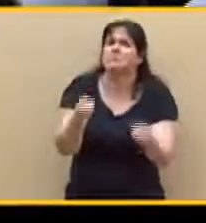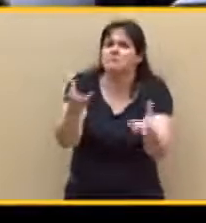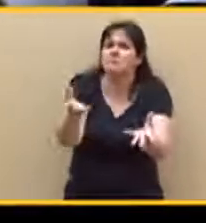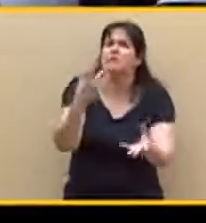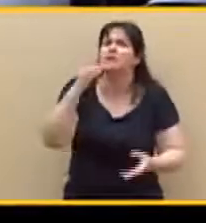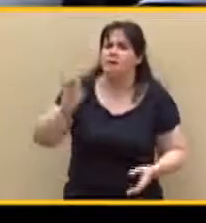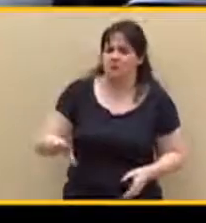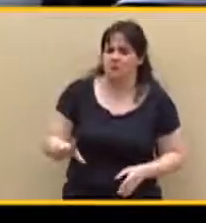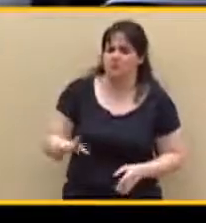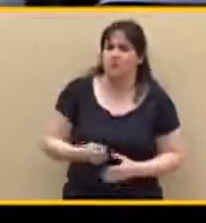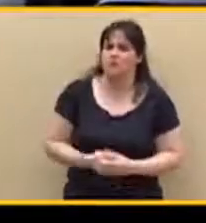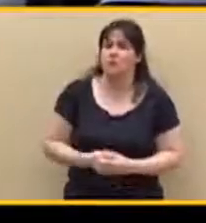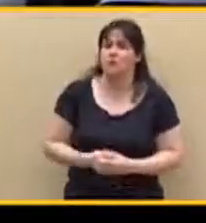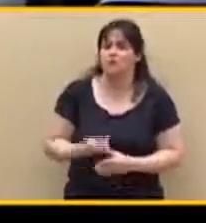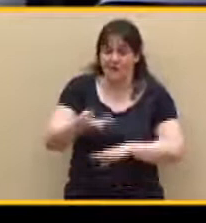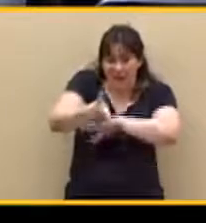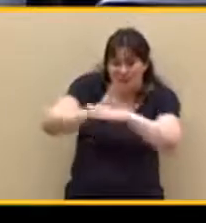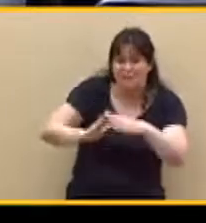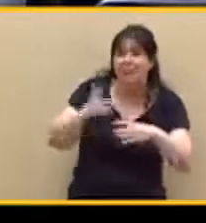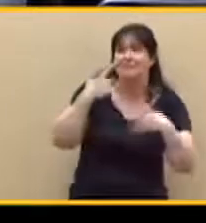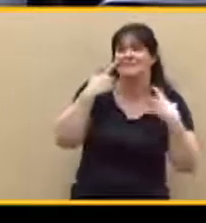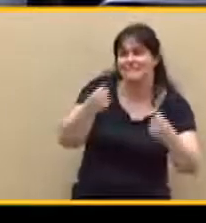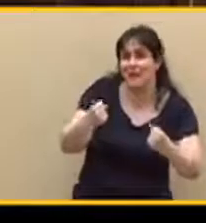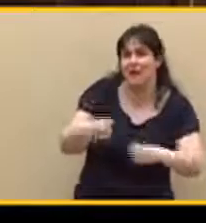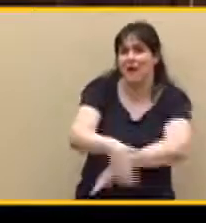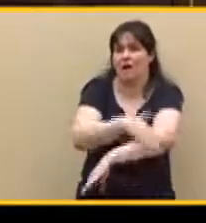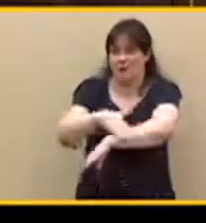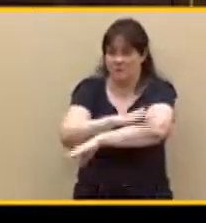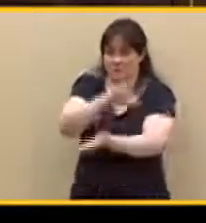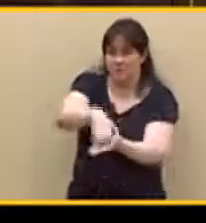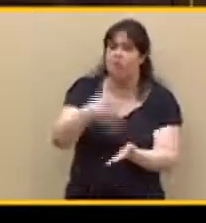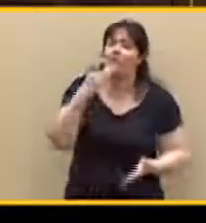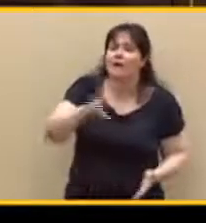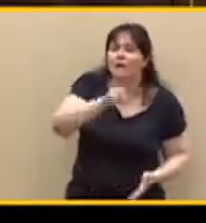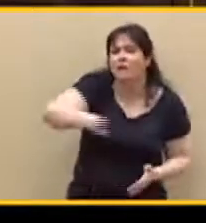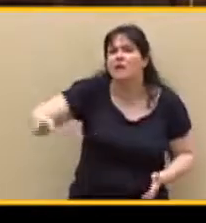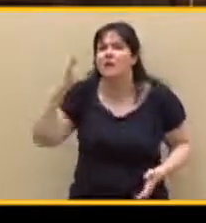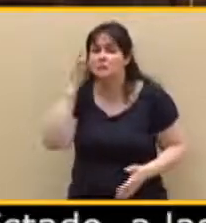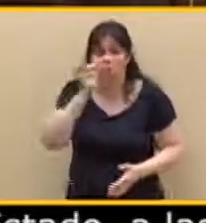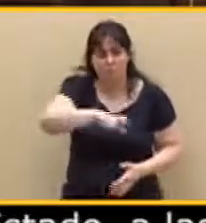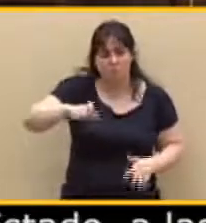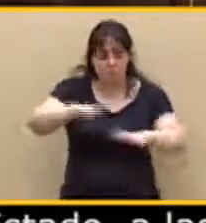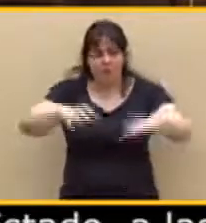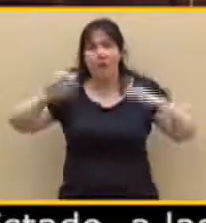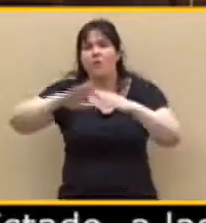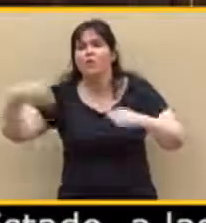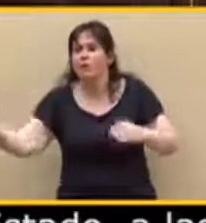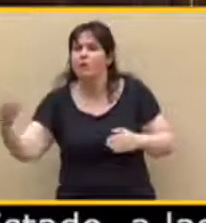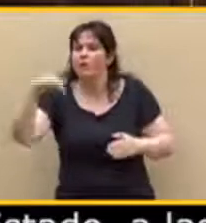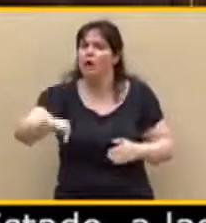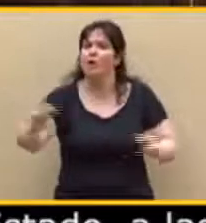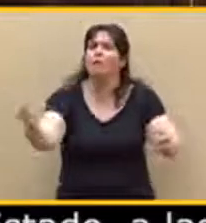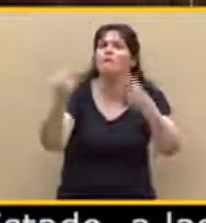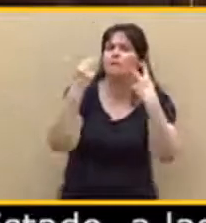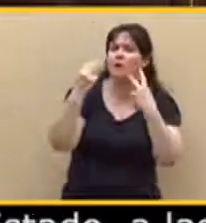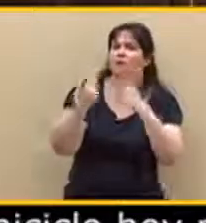Y me dirijo a esa parte sana del Estado, a las mujeres, a las personas que fuera de este hemiciclo hoy nos están viendo y que día a día sacan este